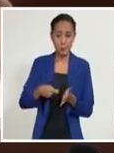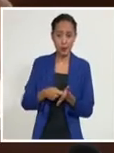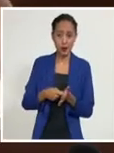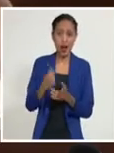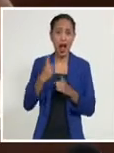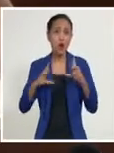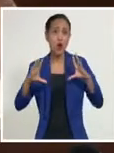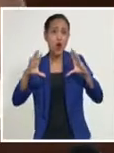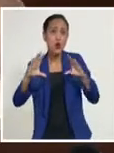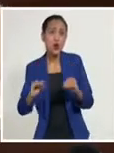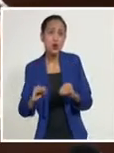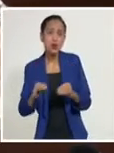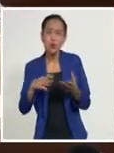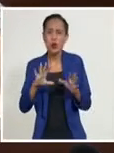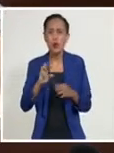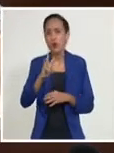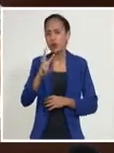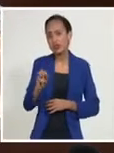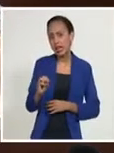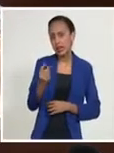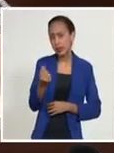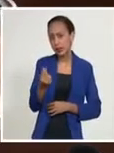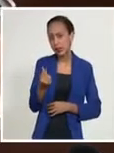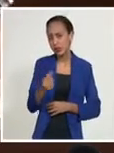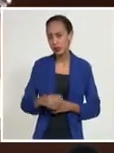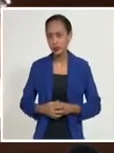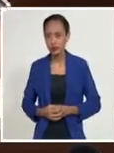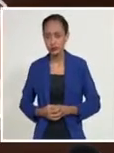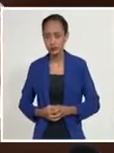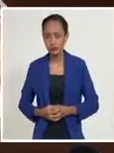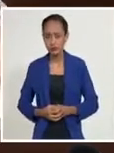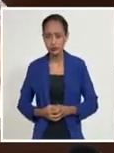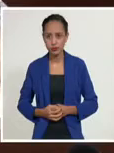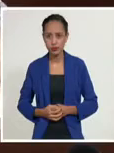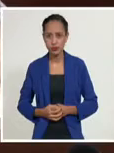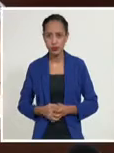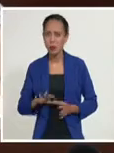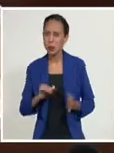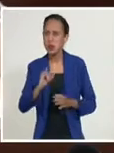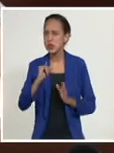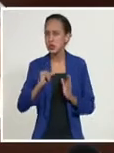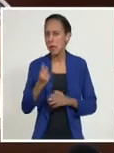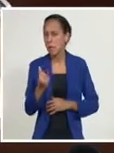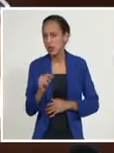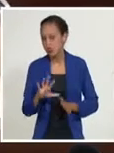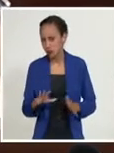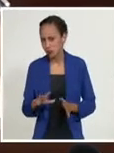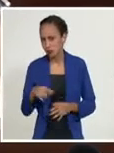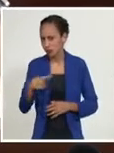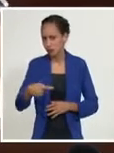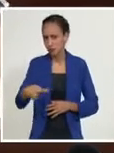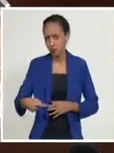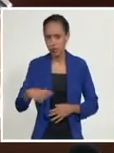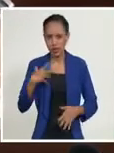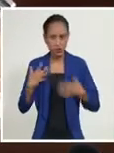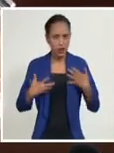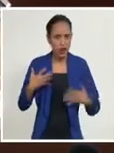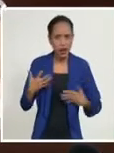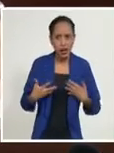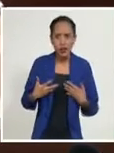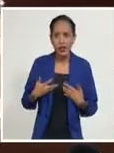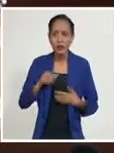un espectáculo grande 30 pesos lo que cobras el peso las actividades que son con personas